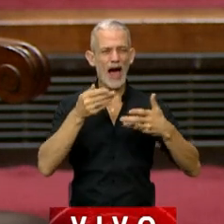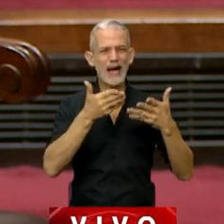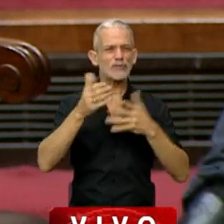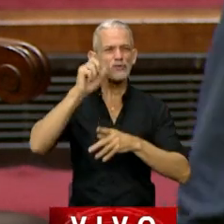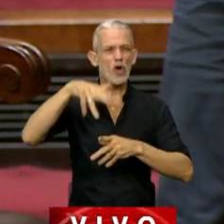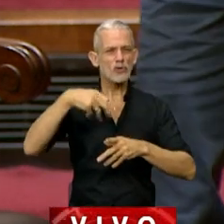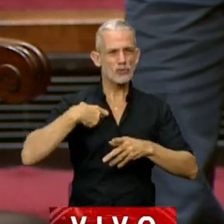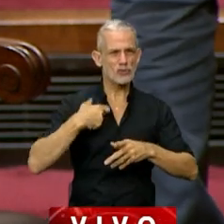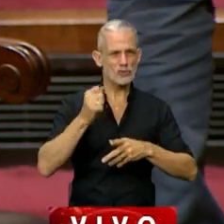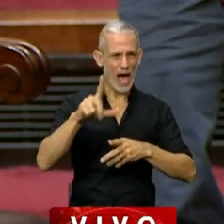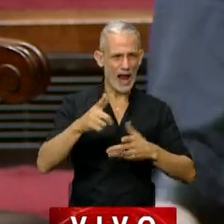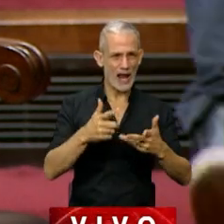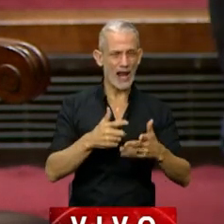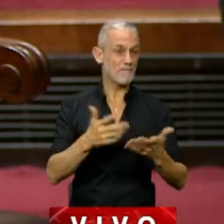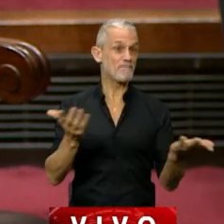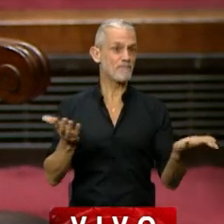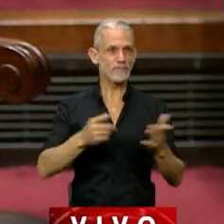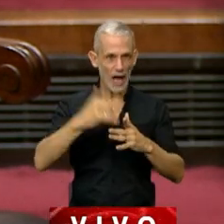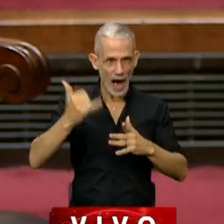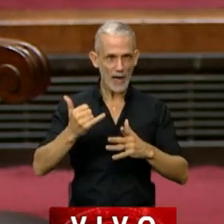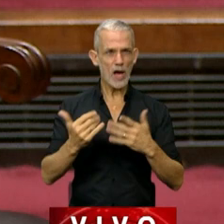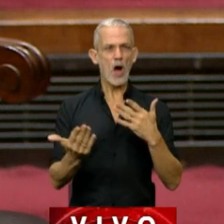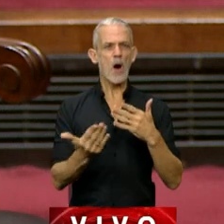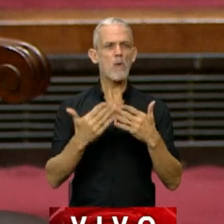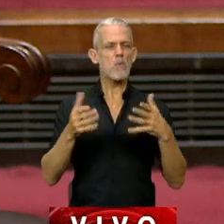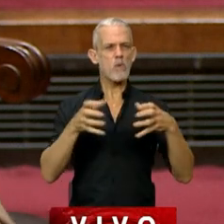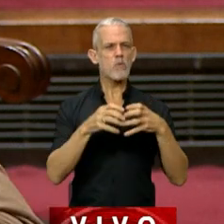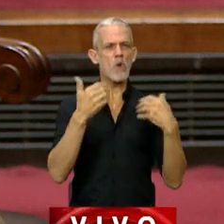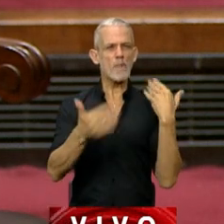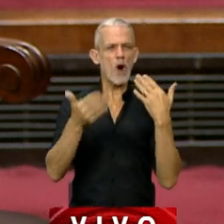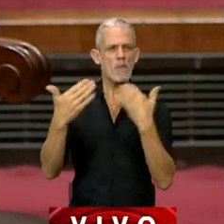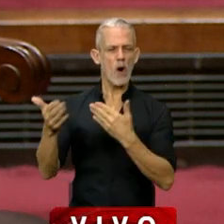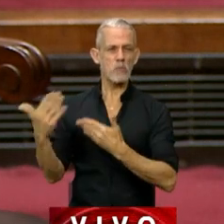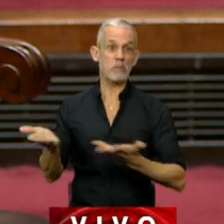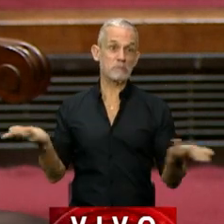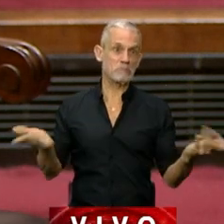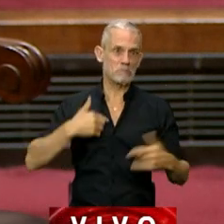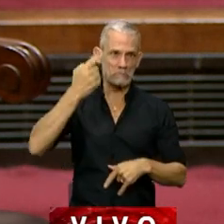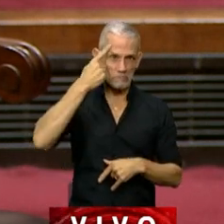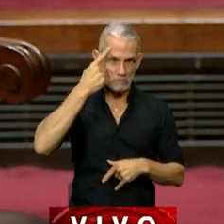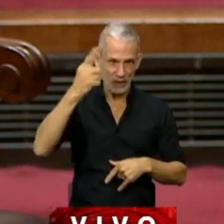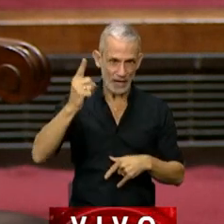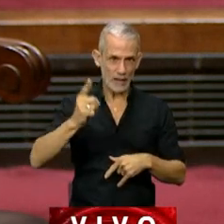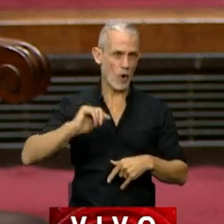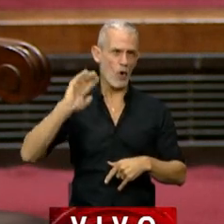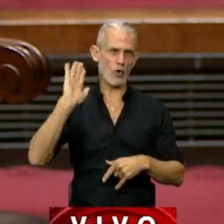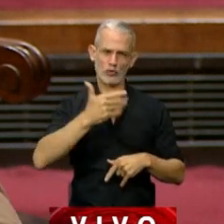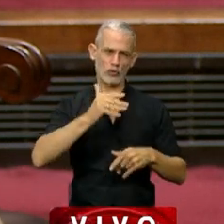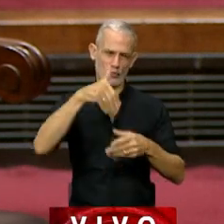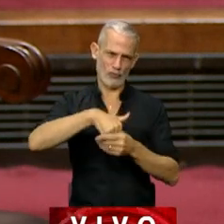Salud Pública, y que cuenta con el aval de todos los bloques. Así que damos por descontado de